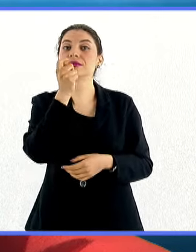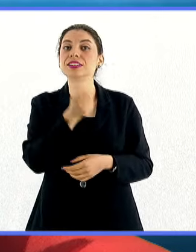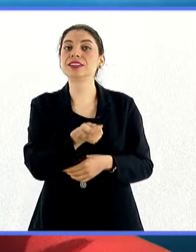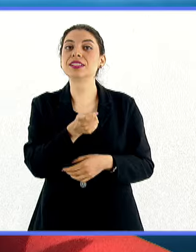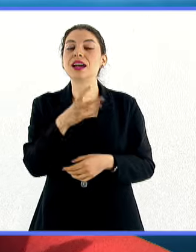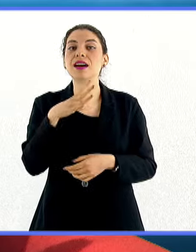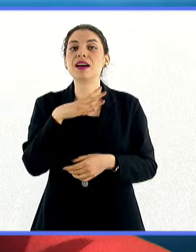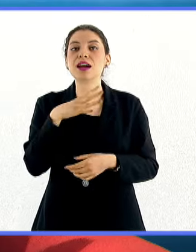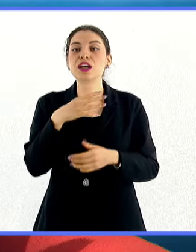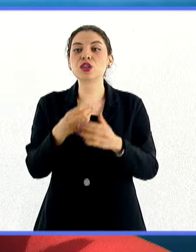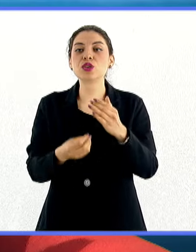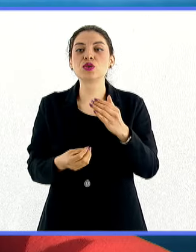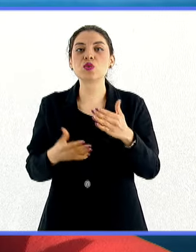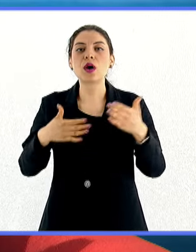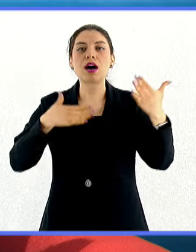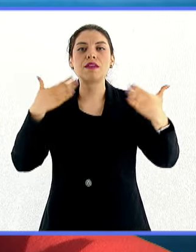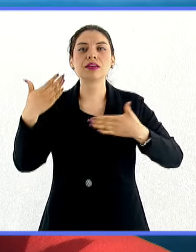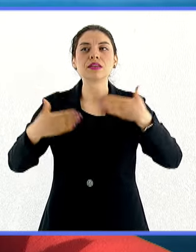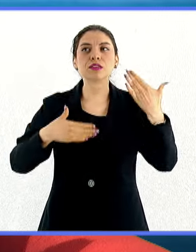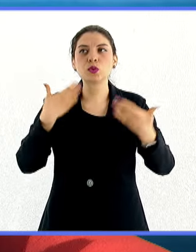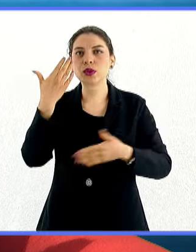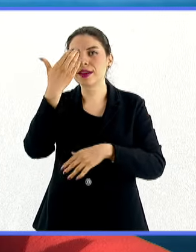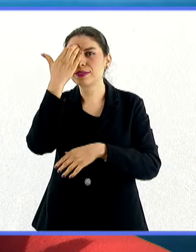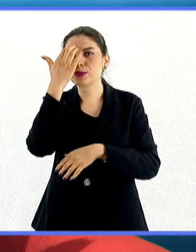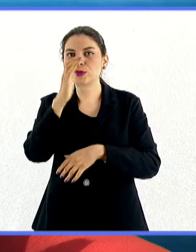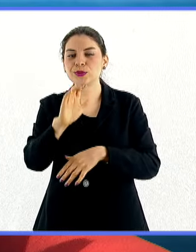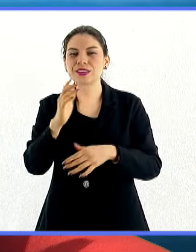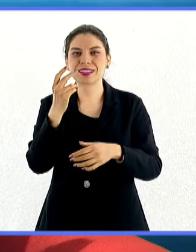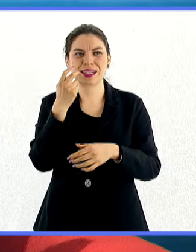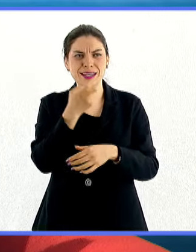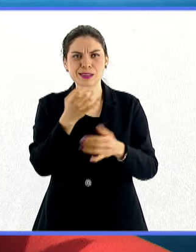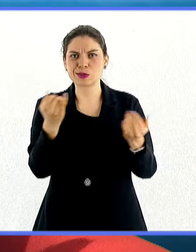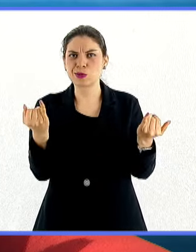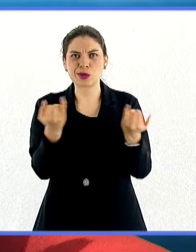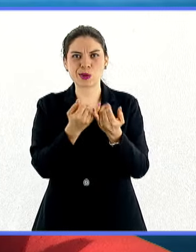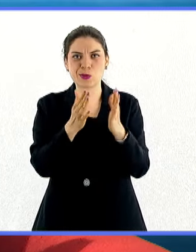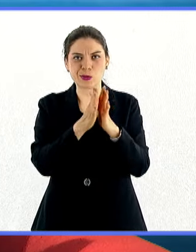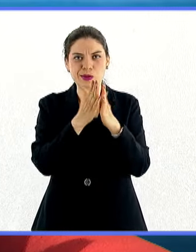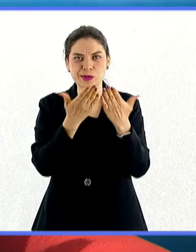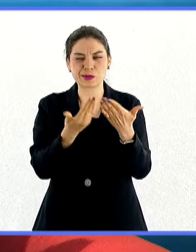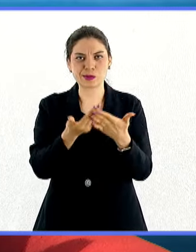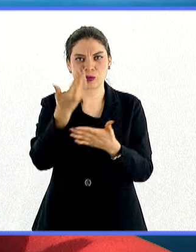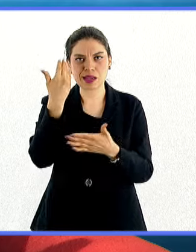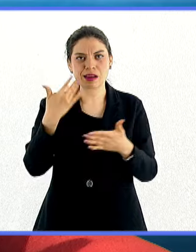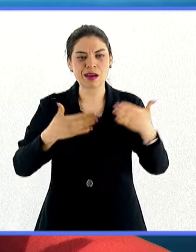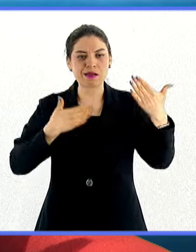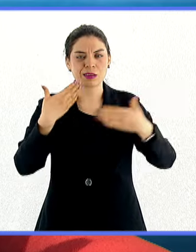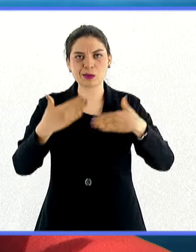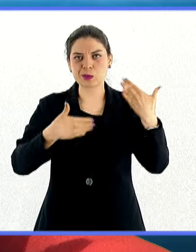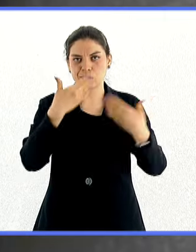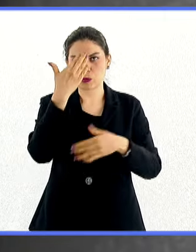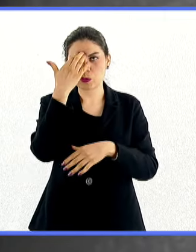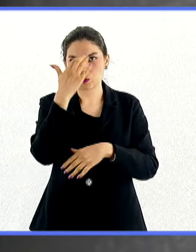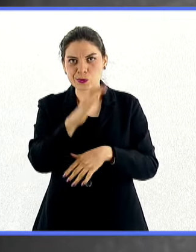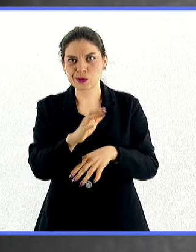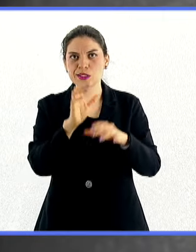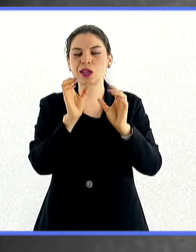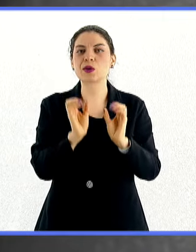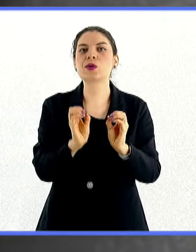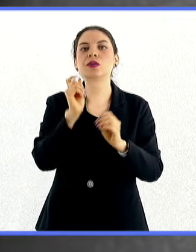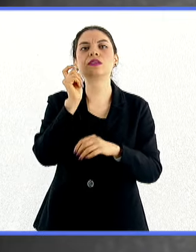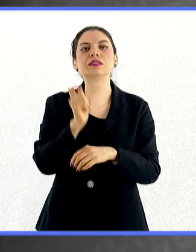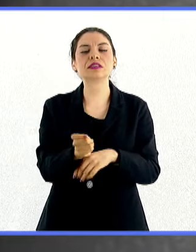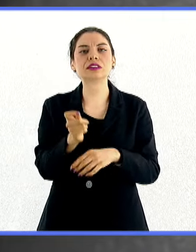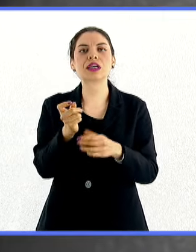una aventura desconocida. ¿Este es como tus libros anteriores, una aventura desconocida? ¿O a qué responde? A inquietudes personales,